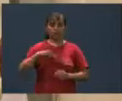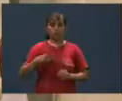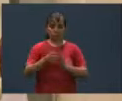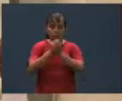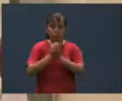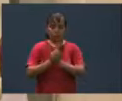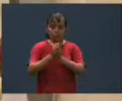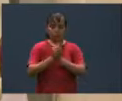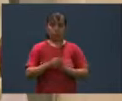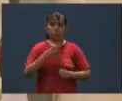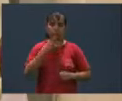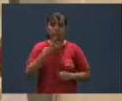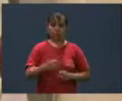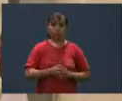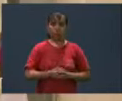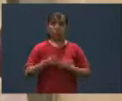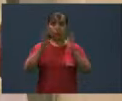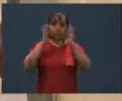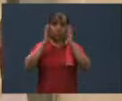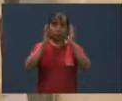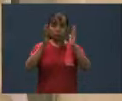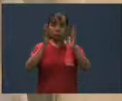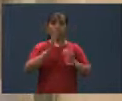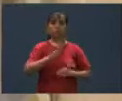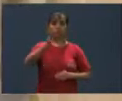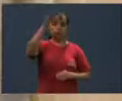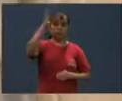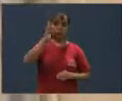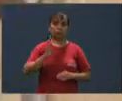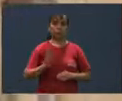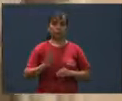orar diciendo, escúchanos, Señor.